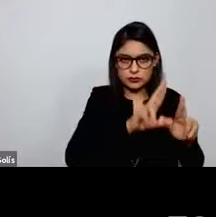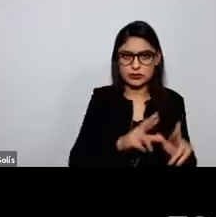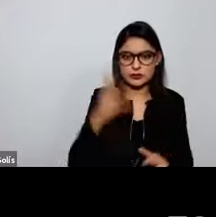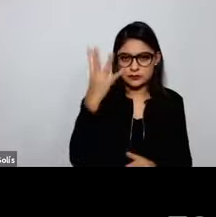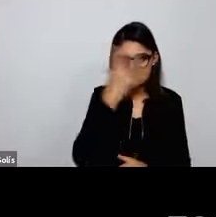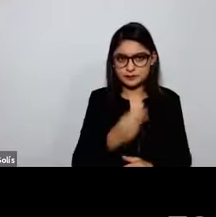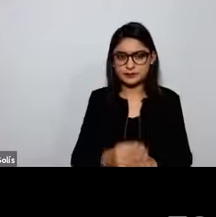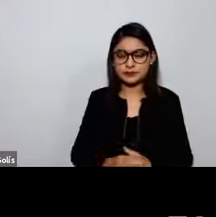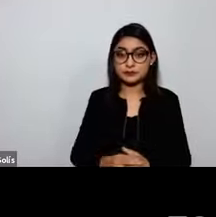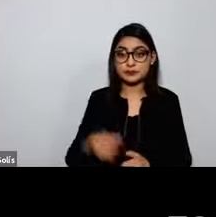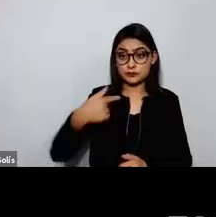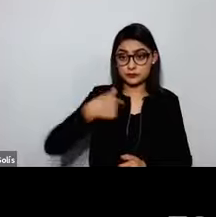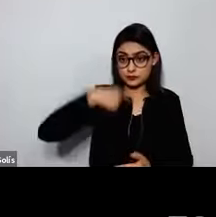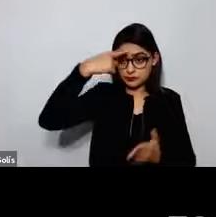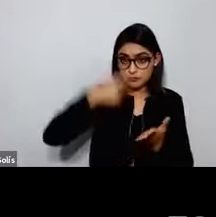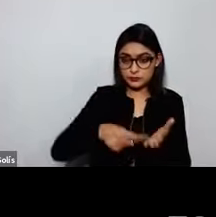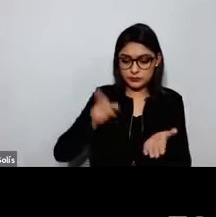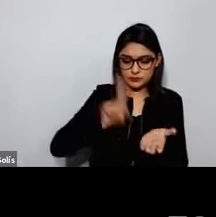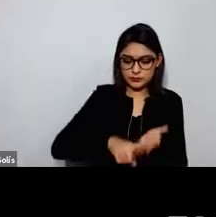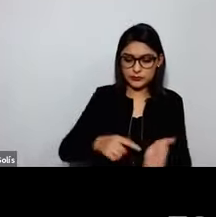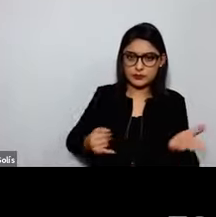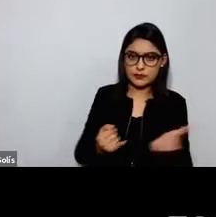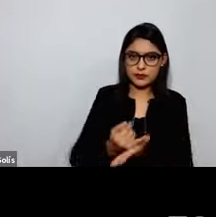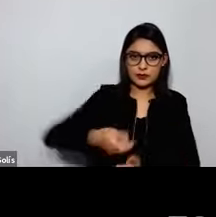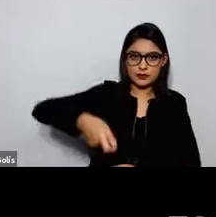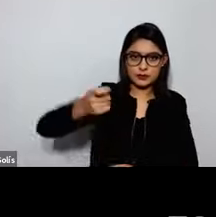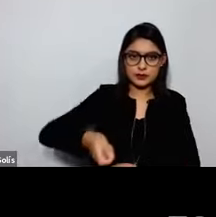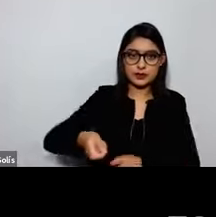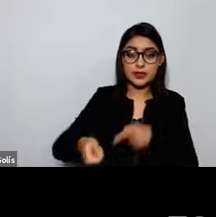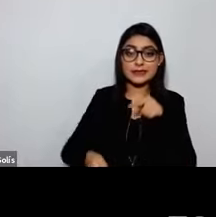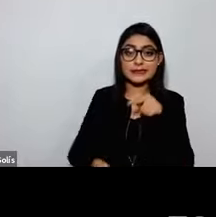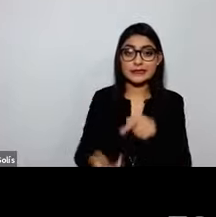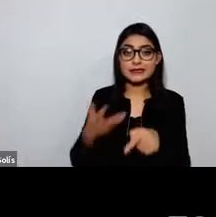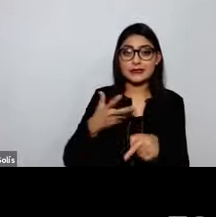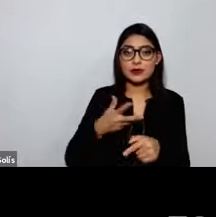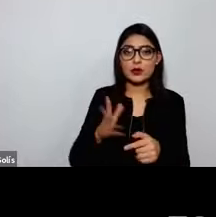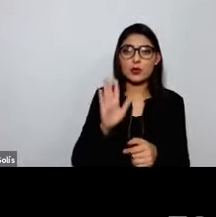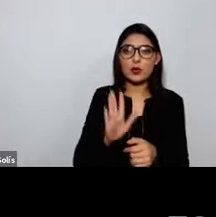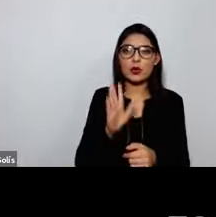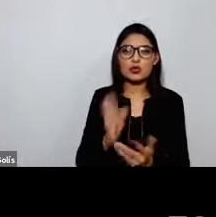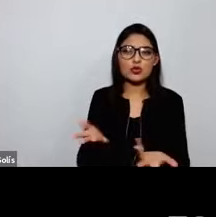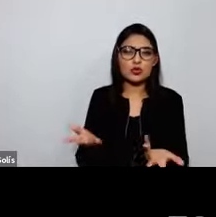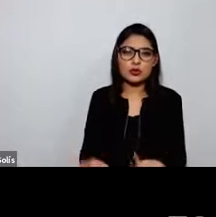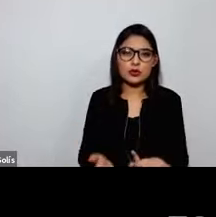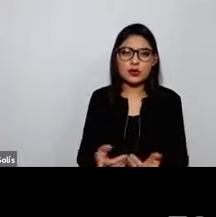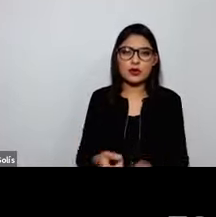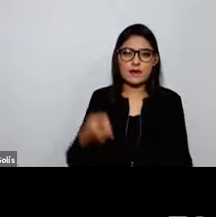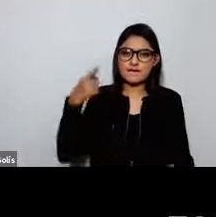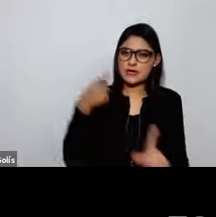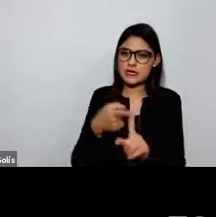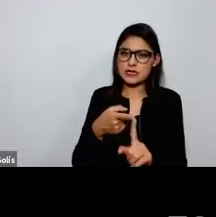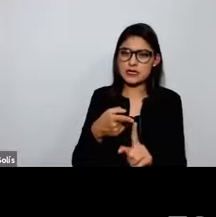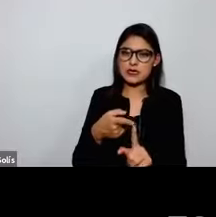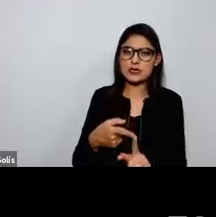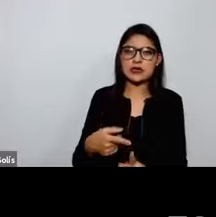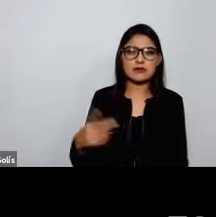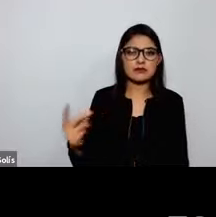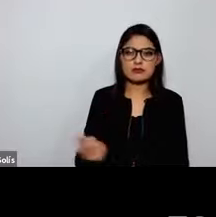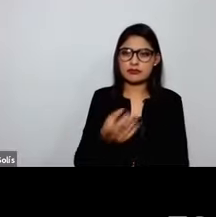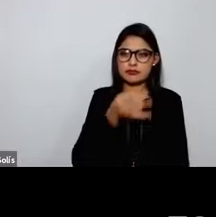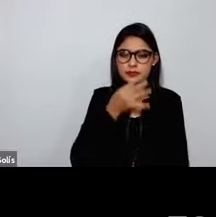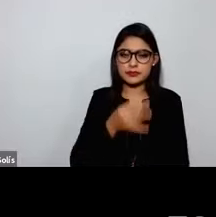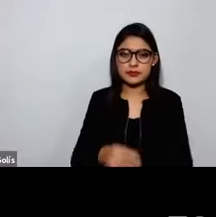las sentencias también tienen un fin inmediato. Y tienen un fin inmediato porque, entre otras cosas, creo, y